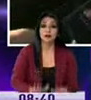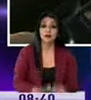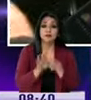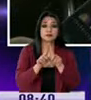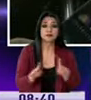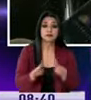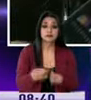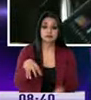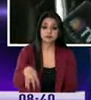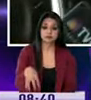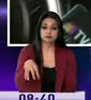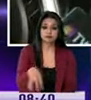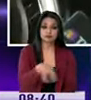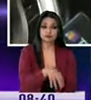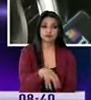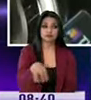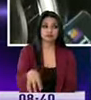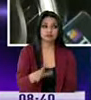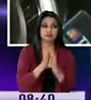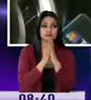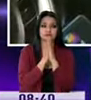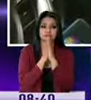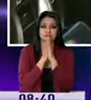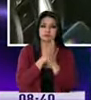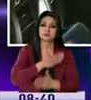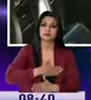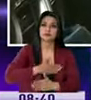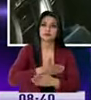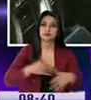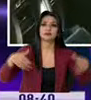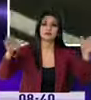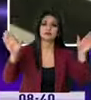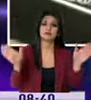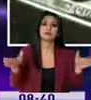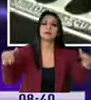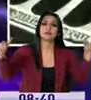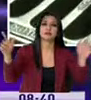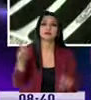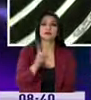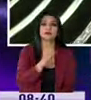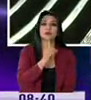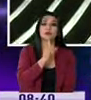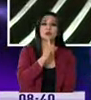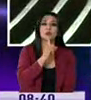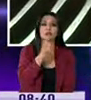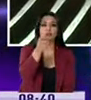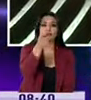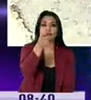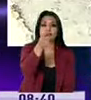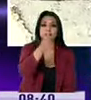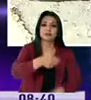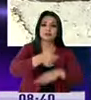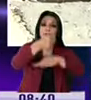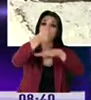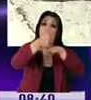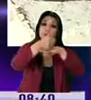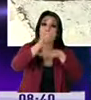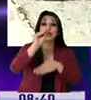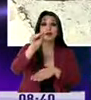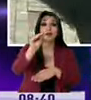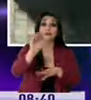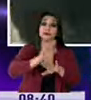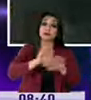varias. Así que, por favor, invocamos nuevamente a los ángeles. Encendido de vela. Autoridad